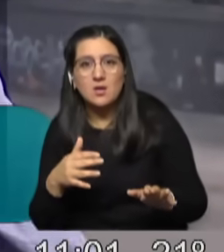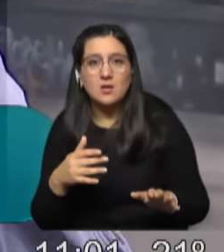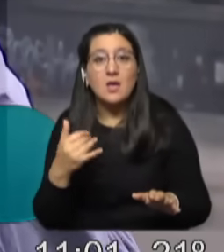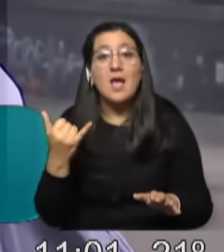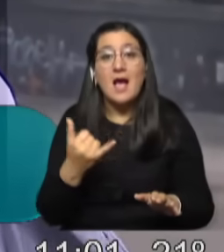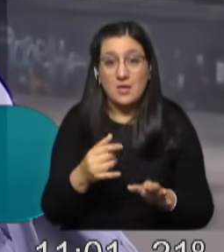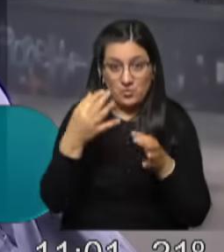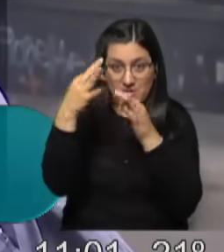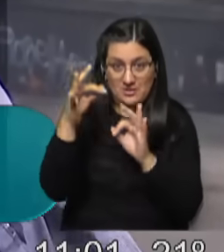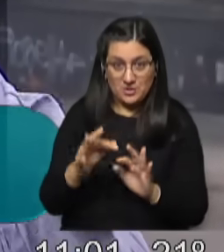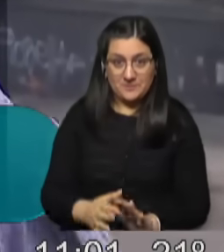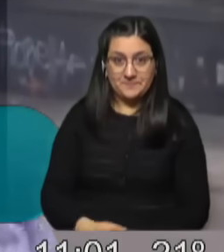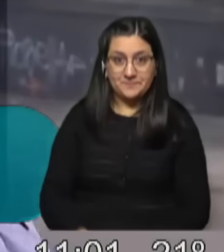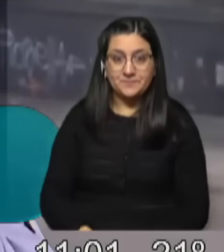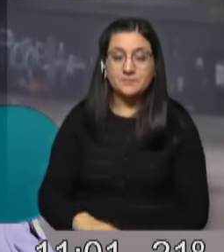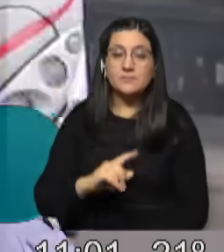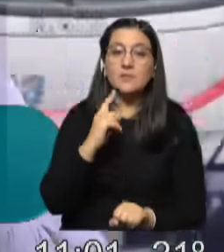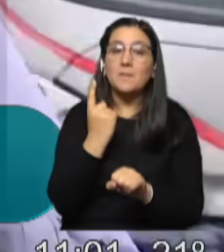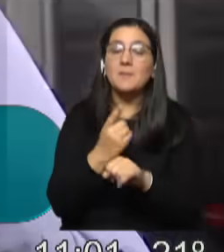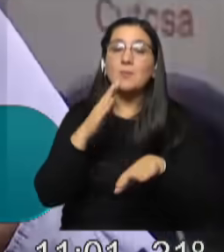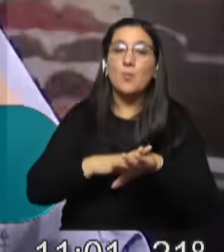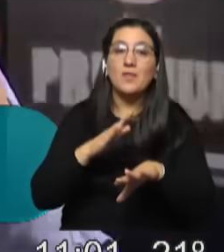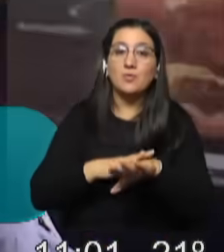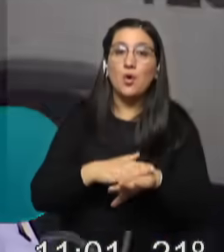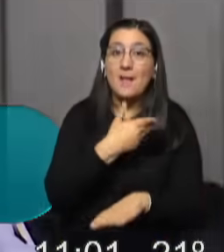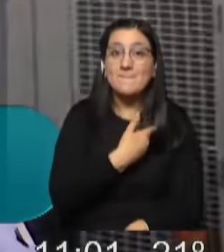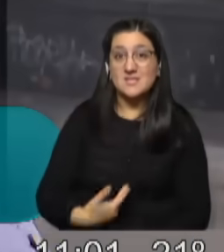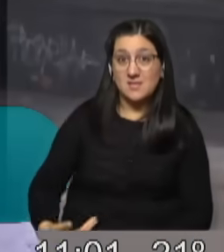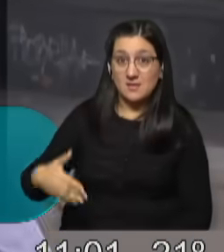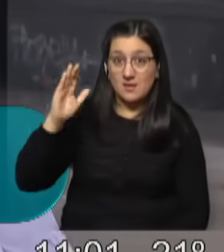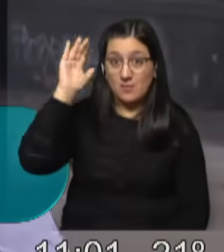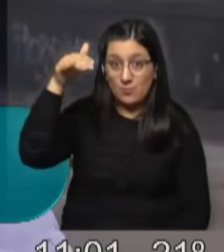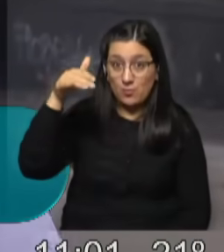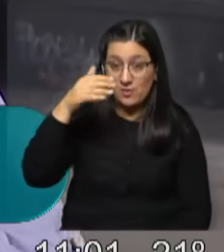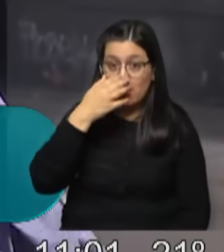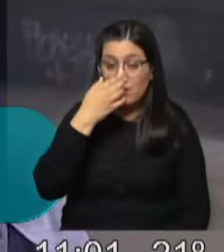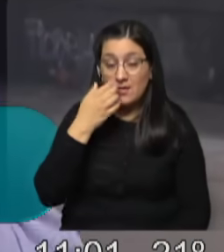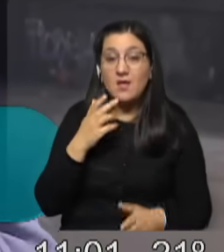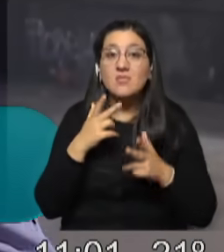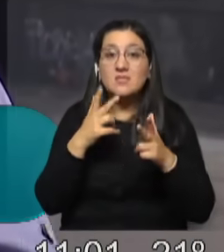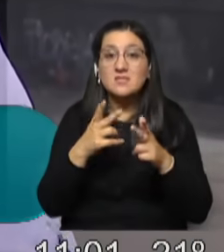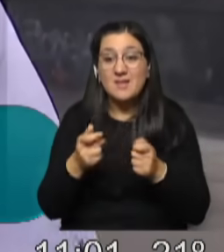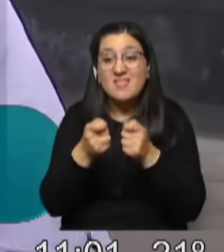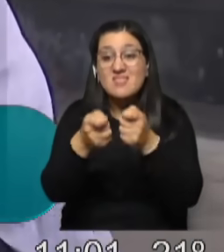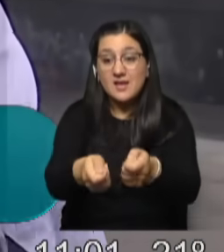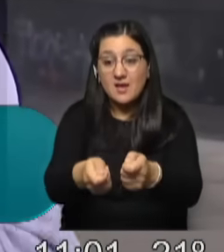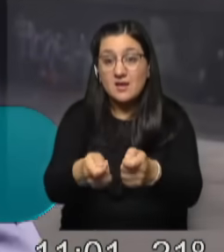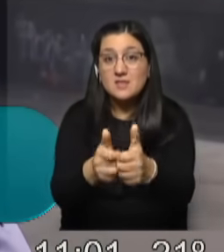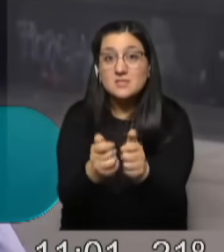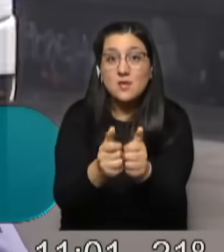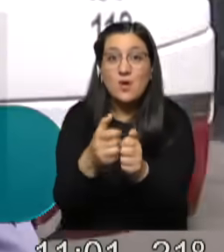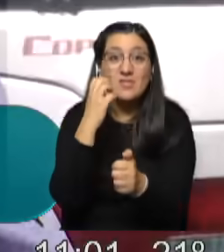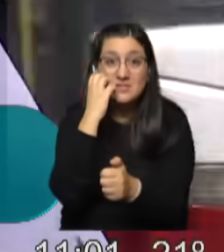una precisión. En una primera instancia, Presidencia de la República pone como condición para entregar el celular